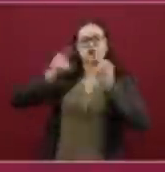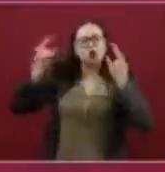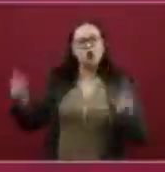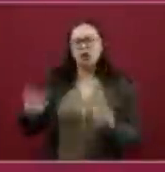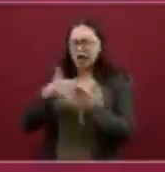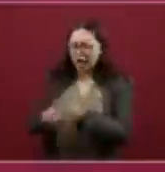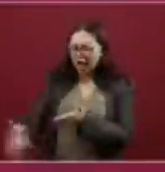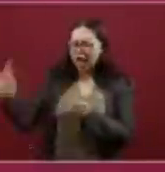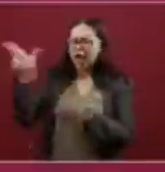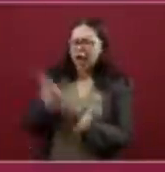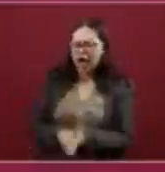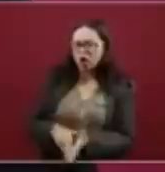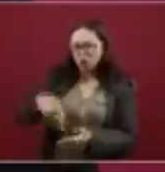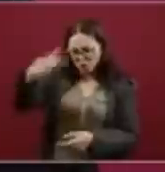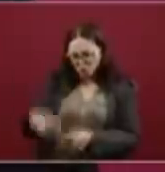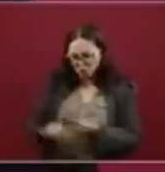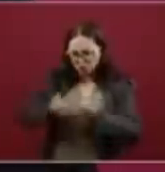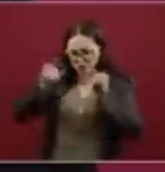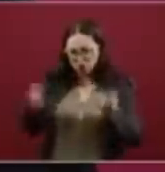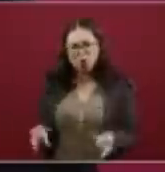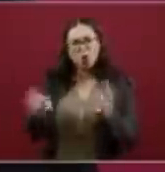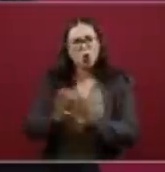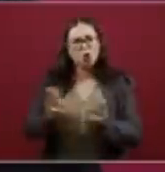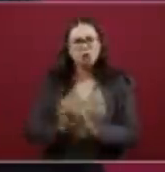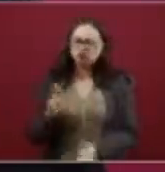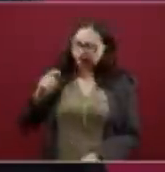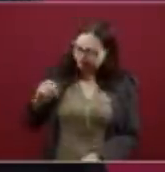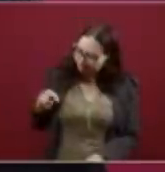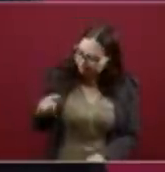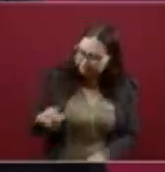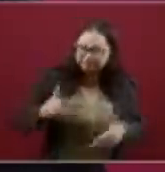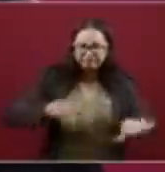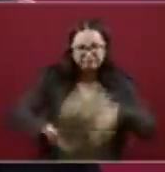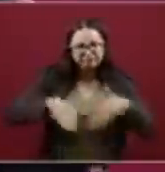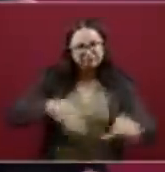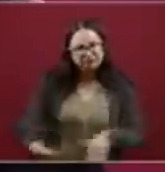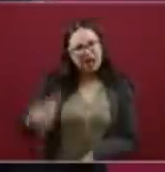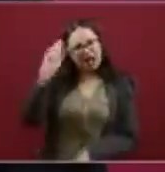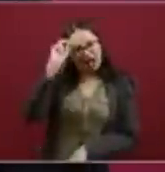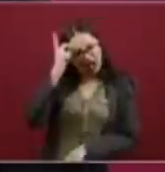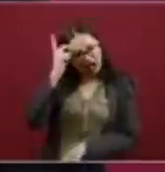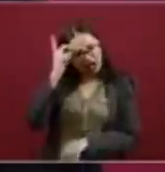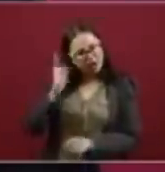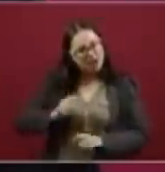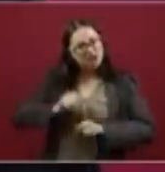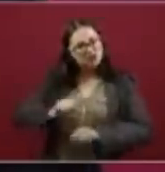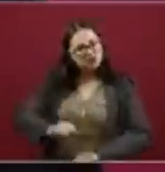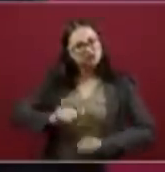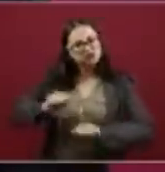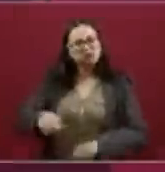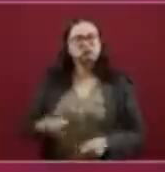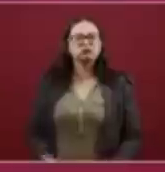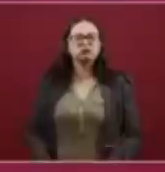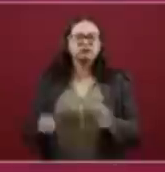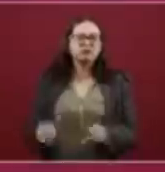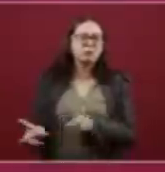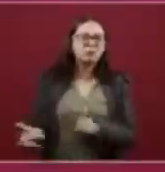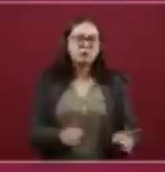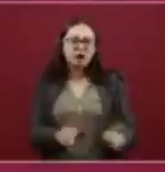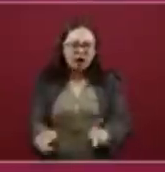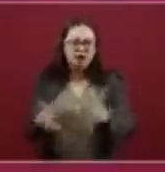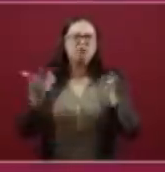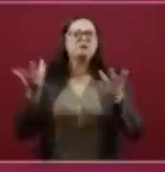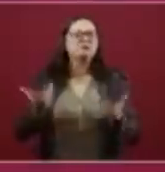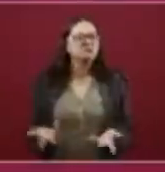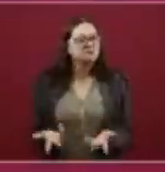a pie, a caballo, en el carruaje,